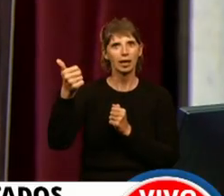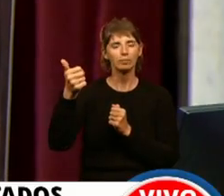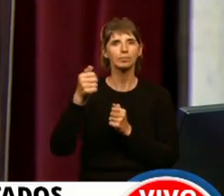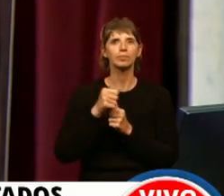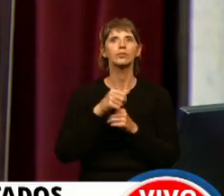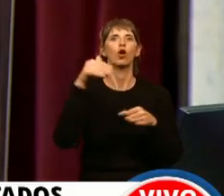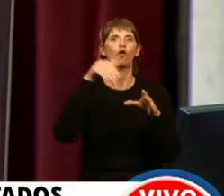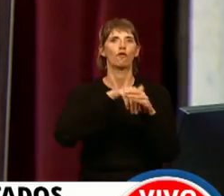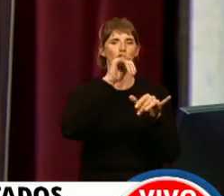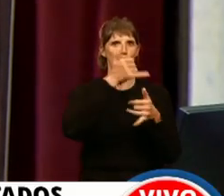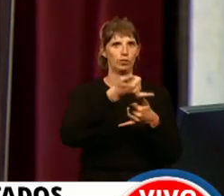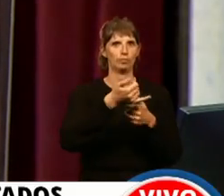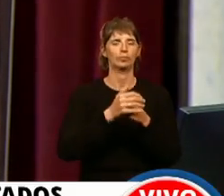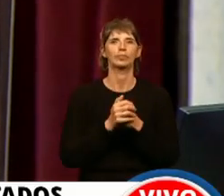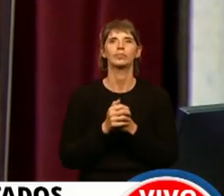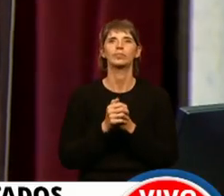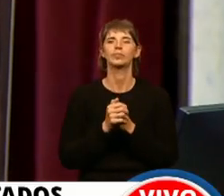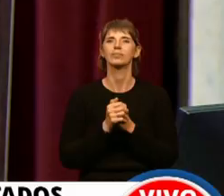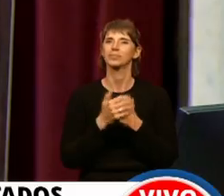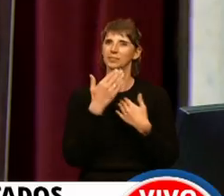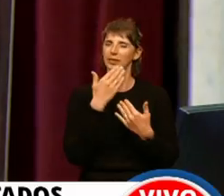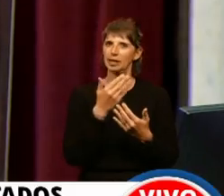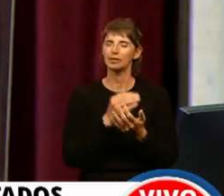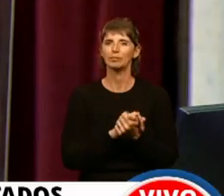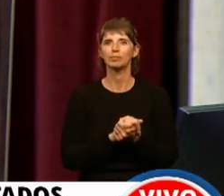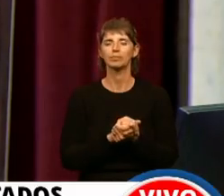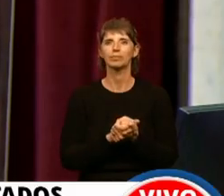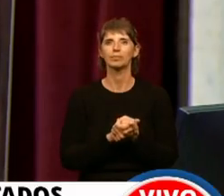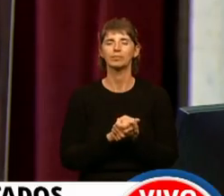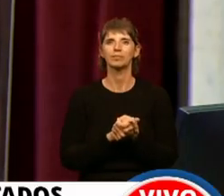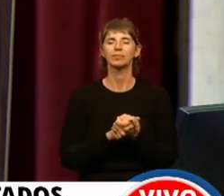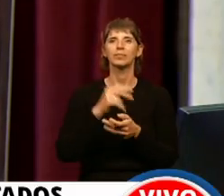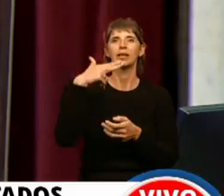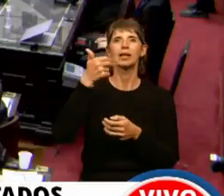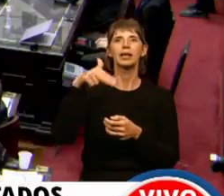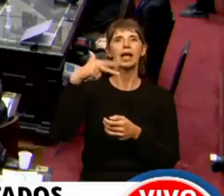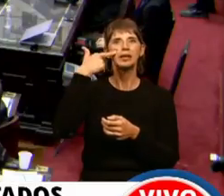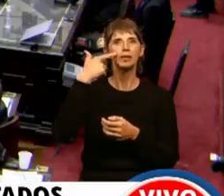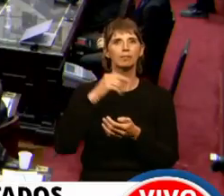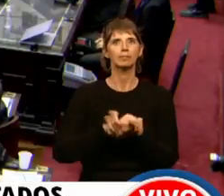afirmativo gracias diputado martearena diputado miguel nani